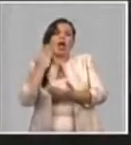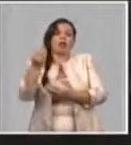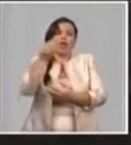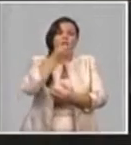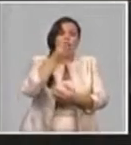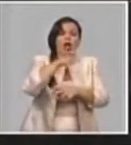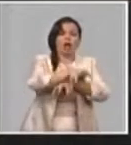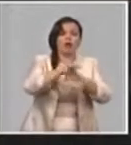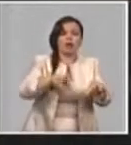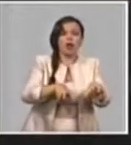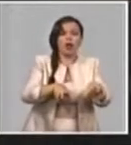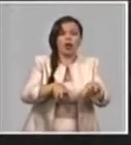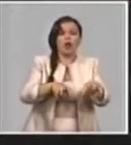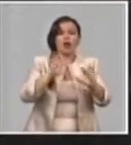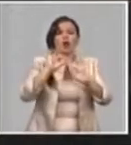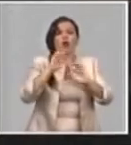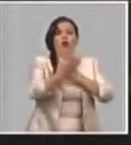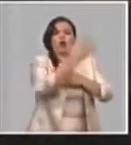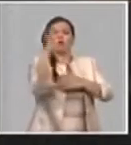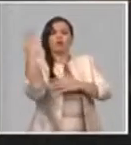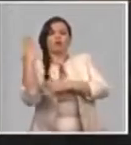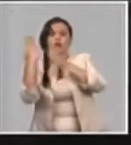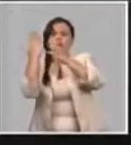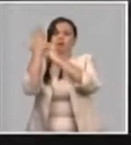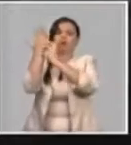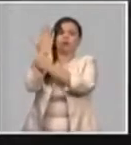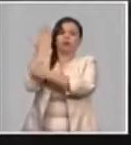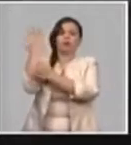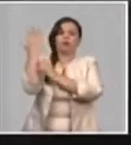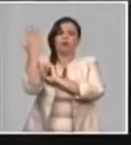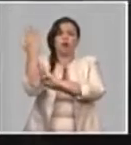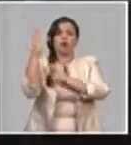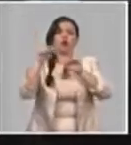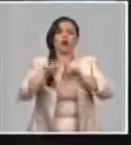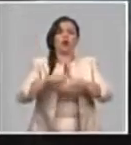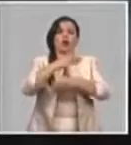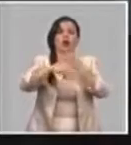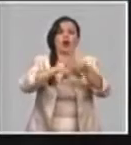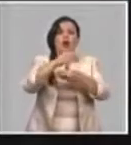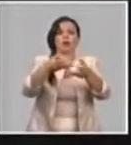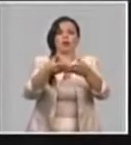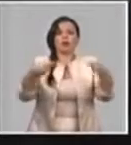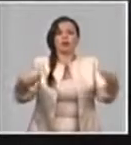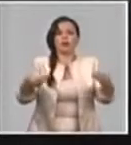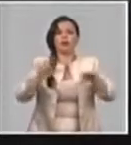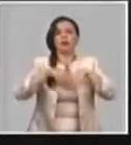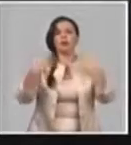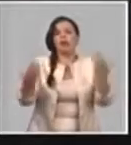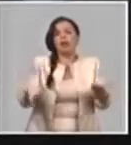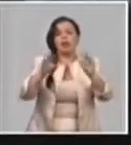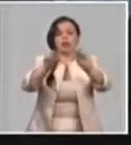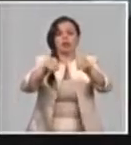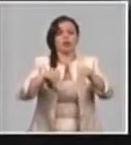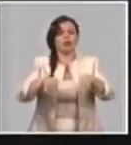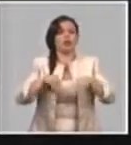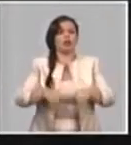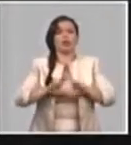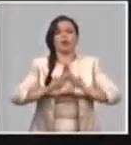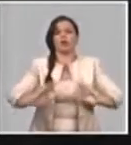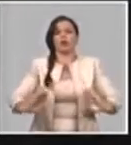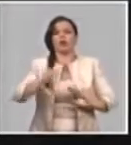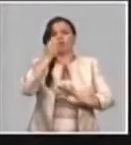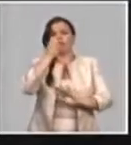de marabú, hoy cambian su panorama para tributar en breve tiempo productos agrícolas de alta demanda. Esa es parte del